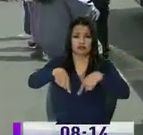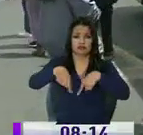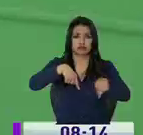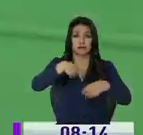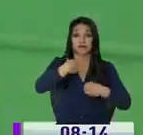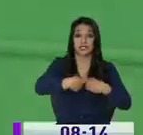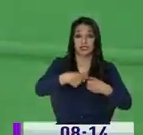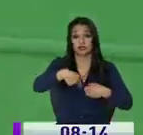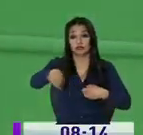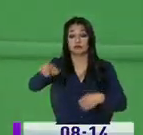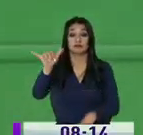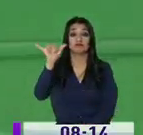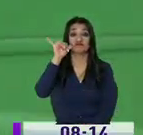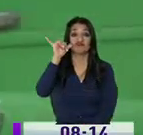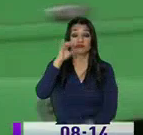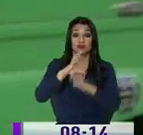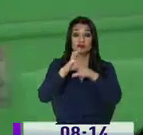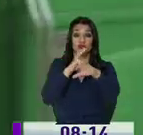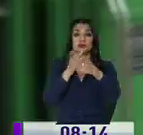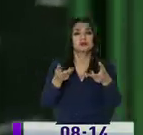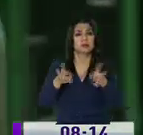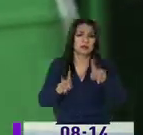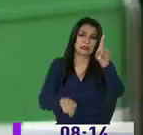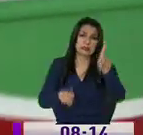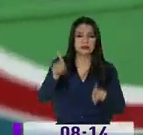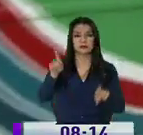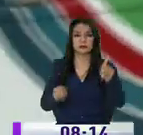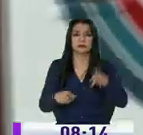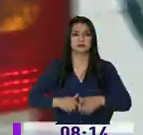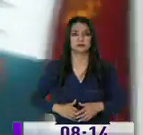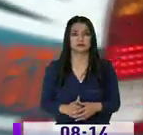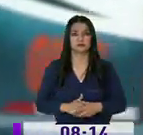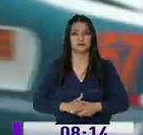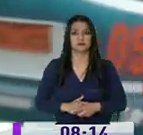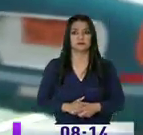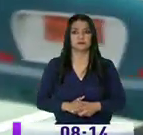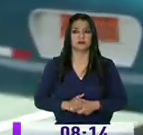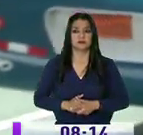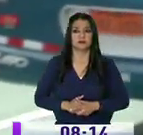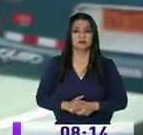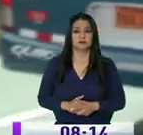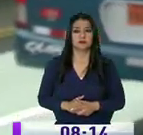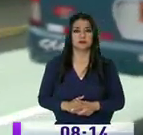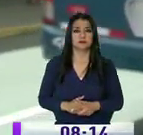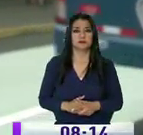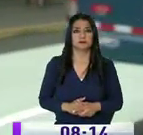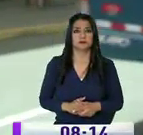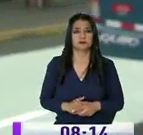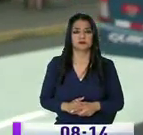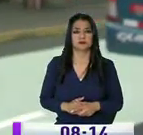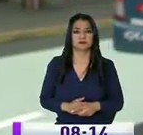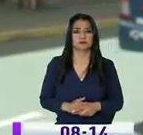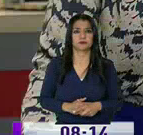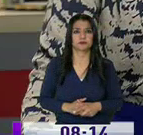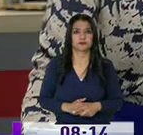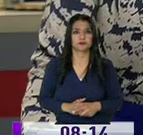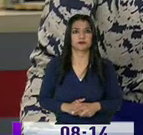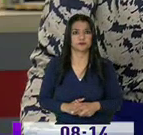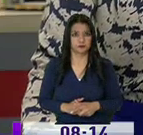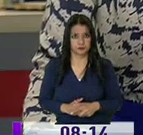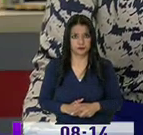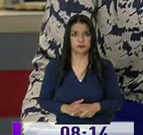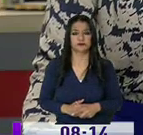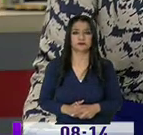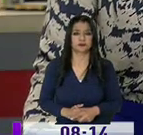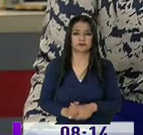Quito-Cantón Rumiñahui, la operación también fue irregular. Informó Priscila Cadena. Y